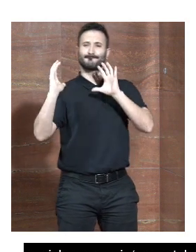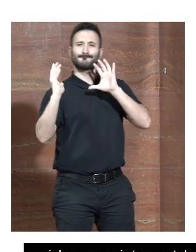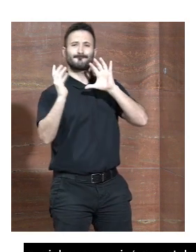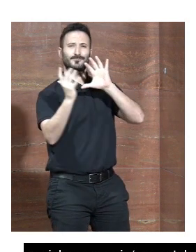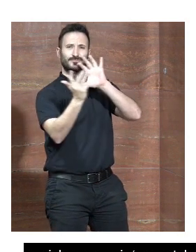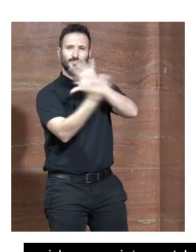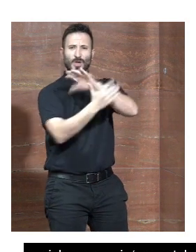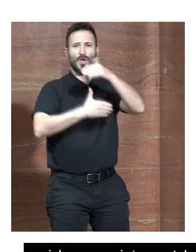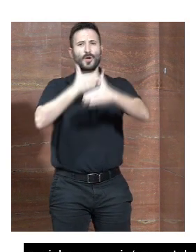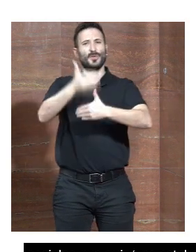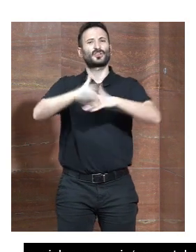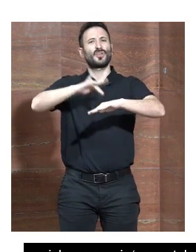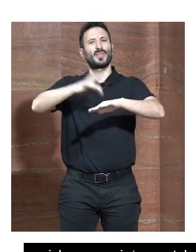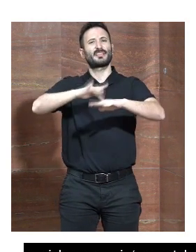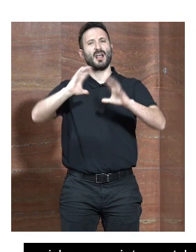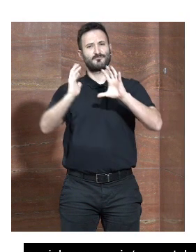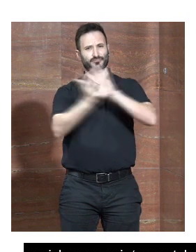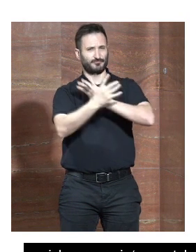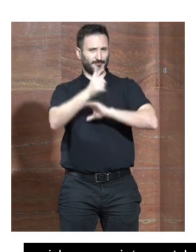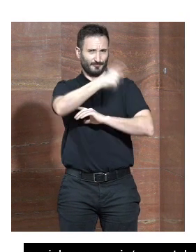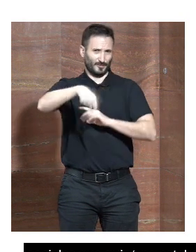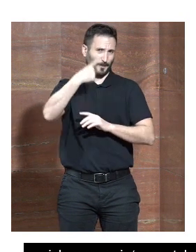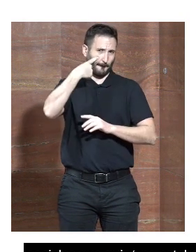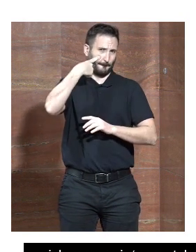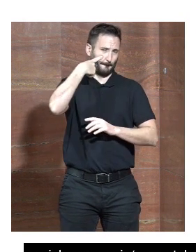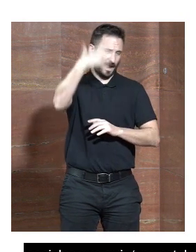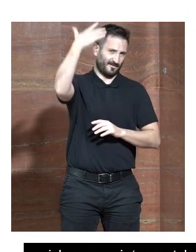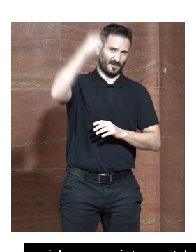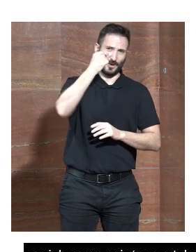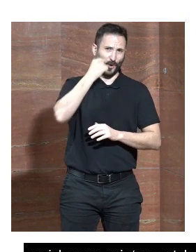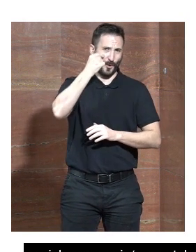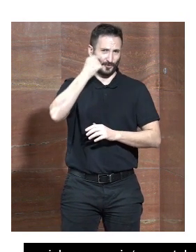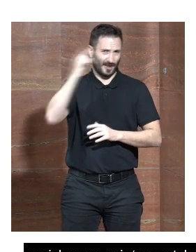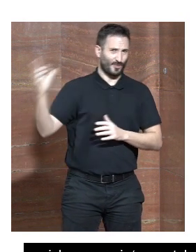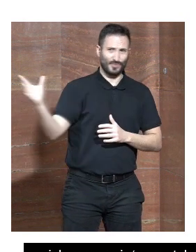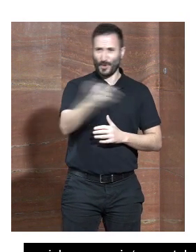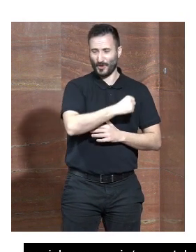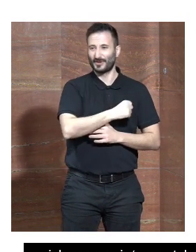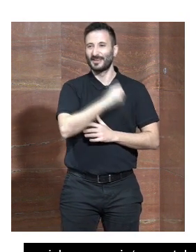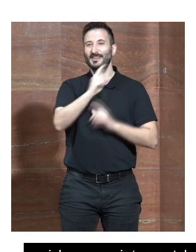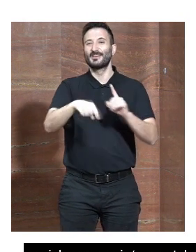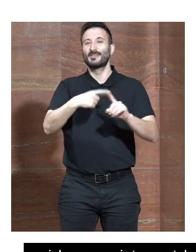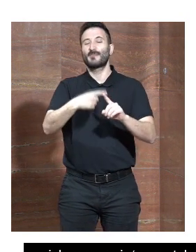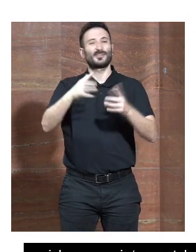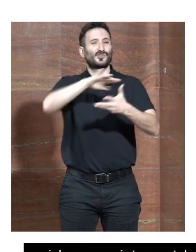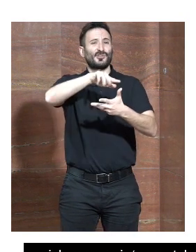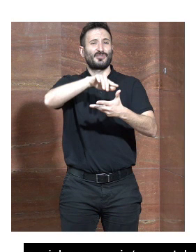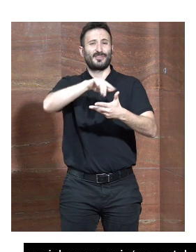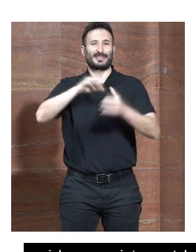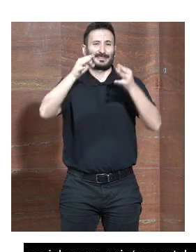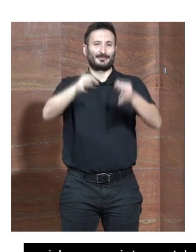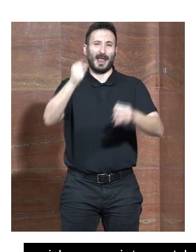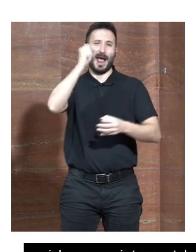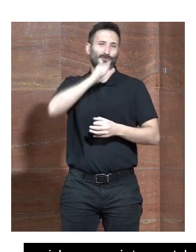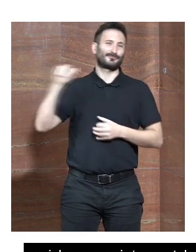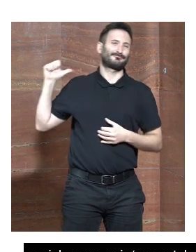de transformación digital famoso, que bueno, pues que todos hemos oído hablar y que bueno, pues está en las noticias desde hace ya